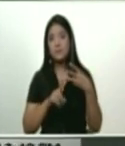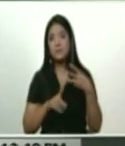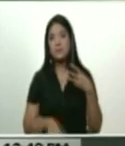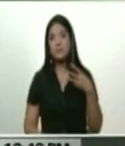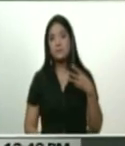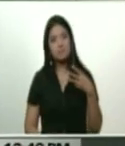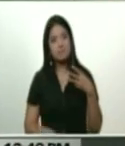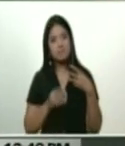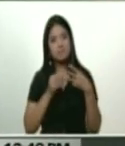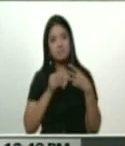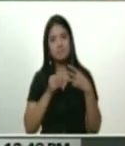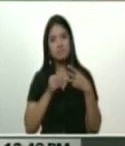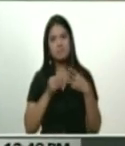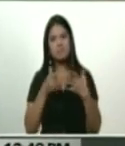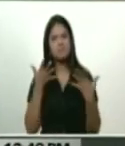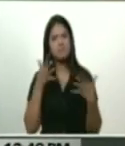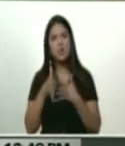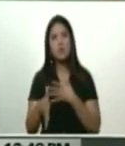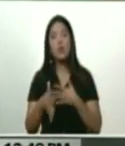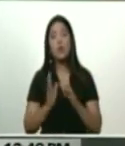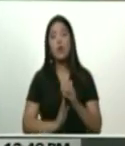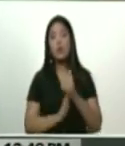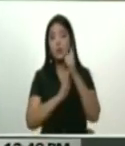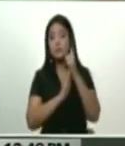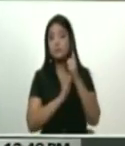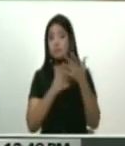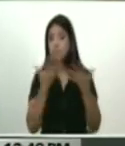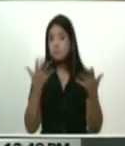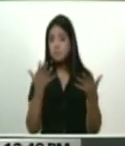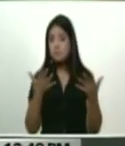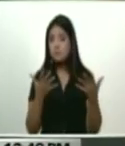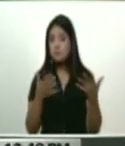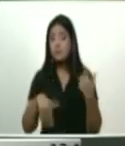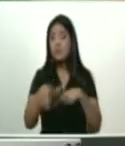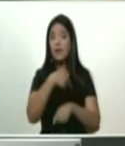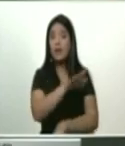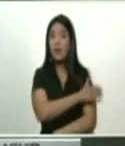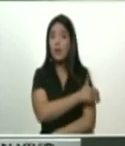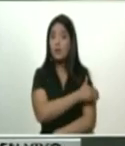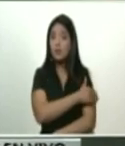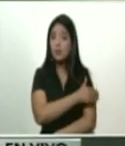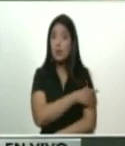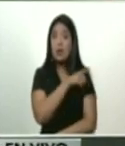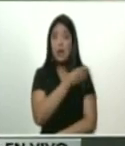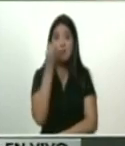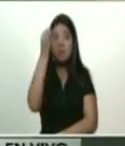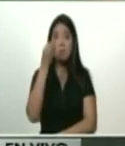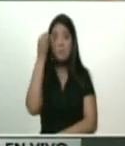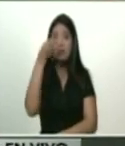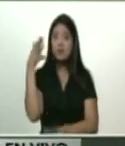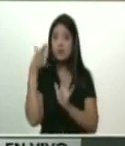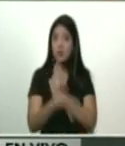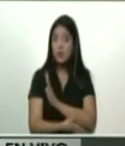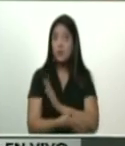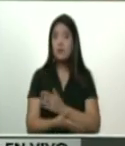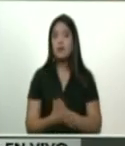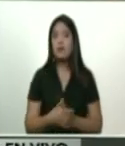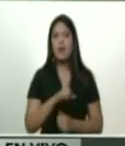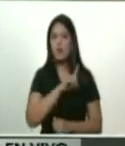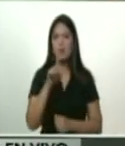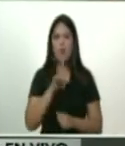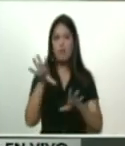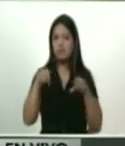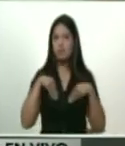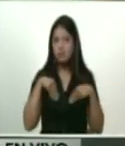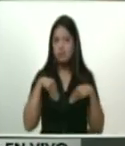pues, referente a los dirigentes de la MUD, que su opinión con respecto, pues, que ellos se oponían a